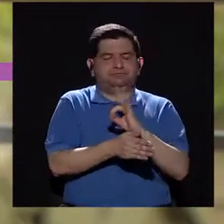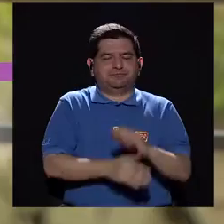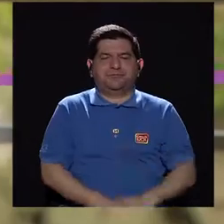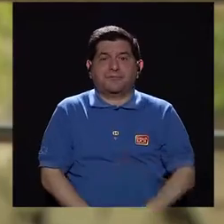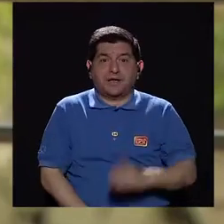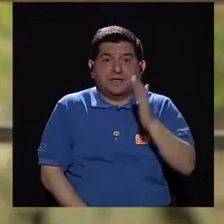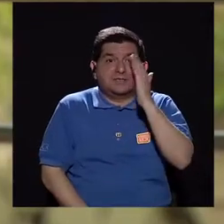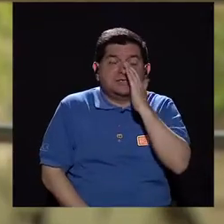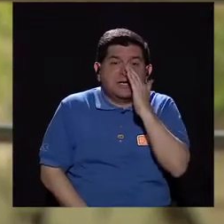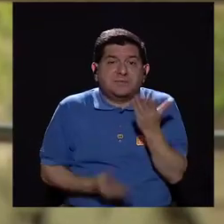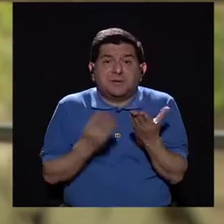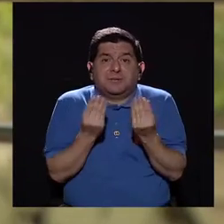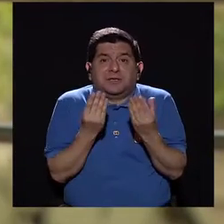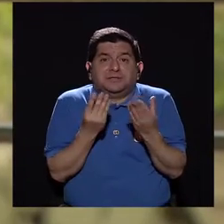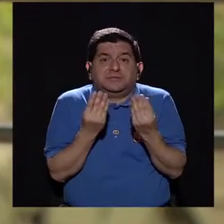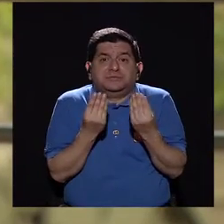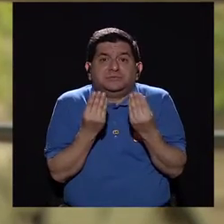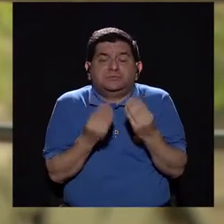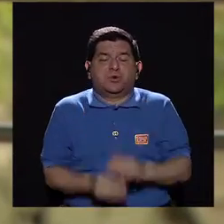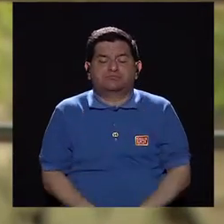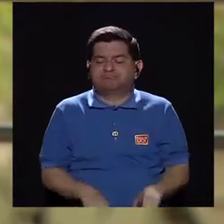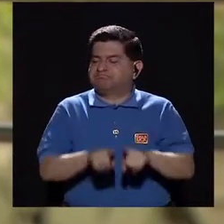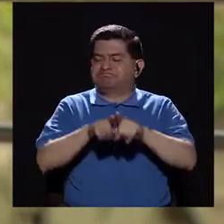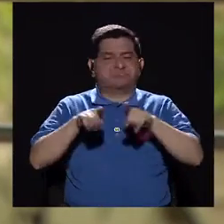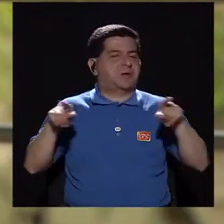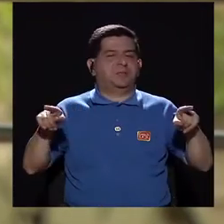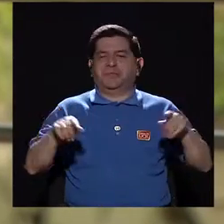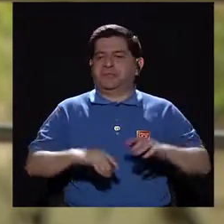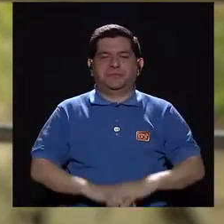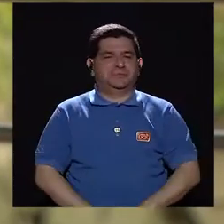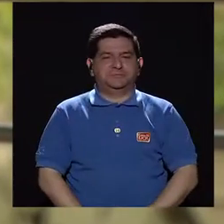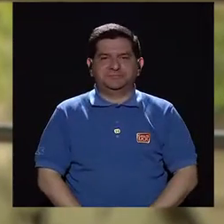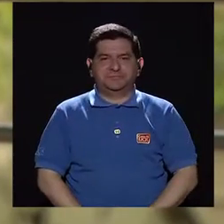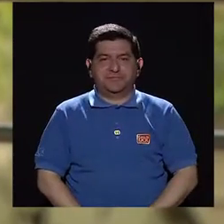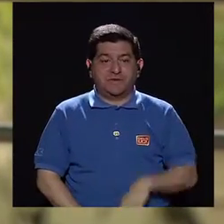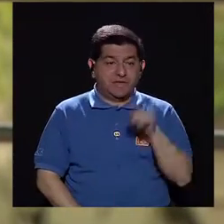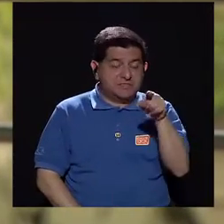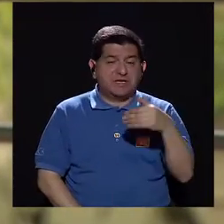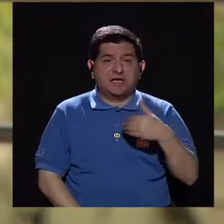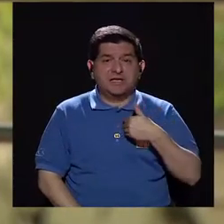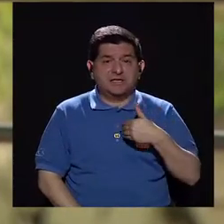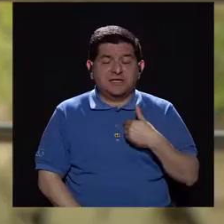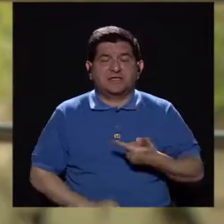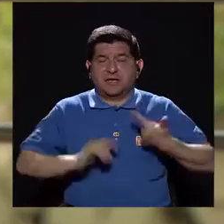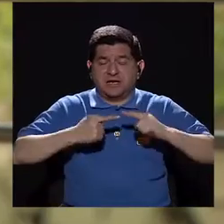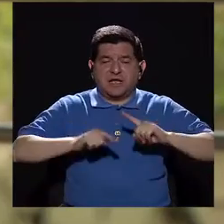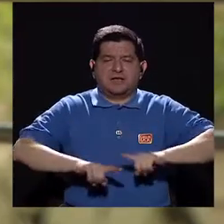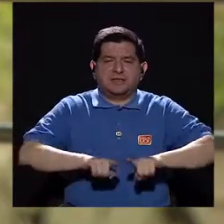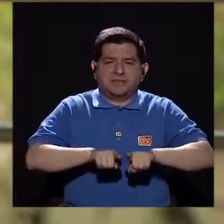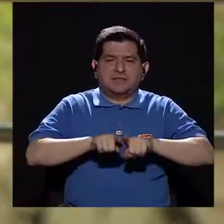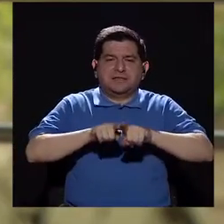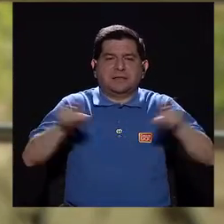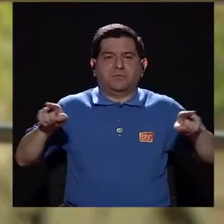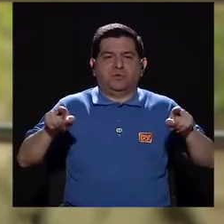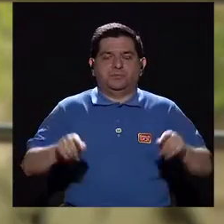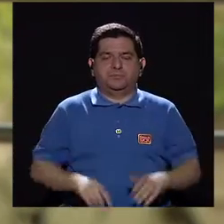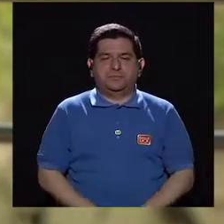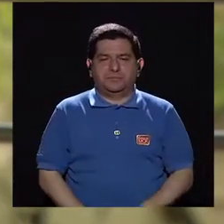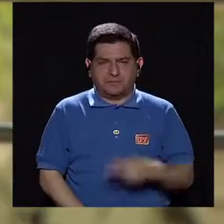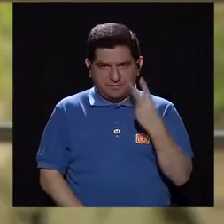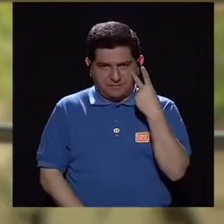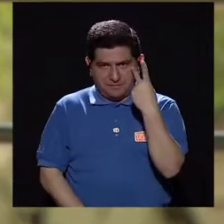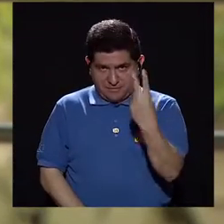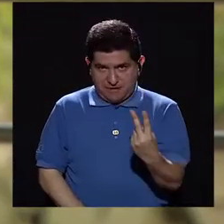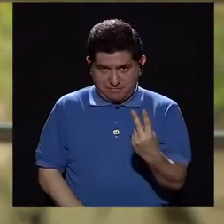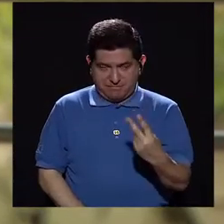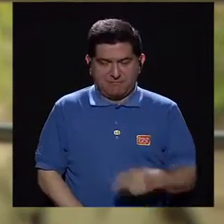leche. Si mamá está con miedos, tampoco produce leche, y si está con dolor, tampoco.